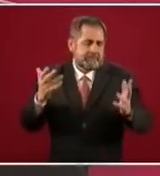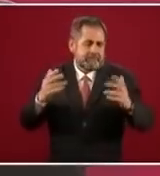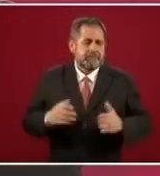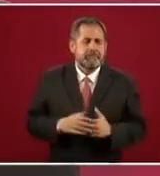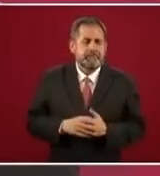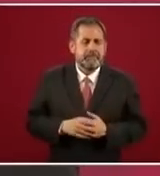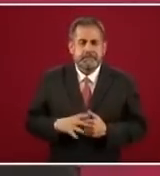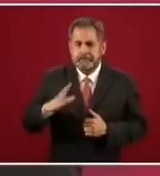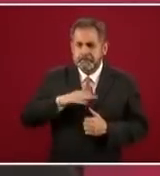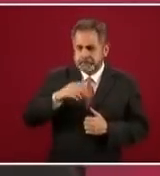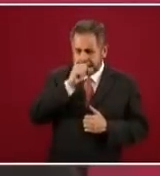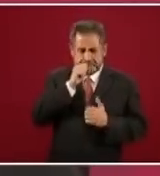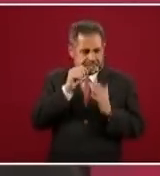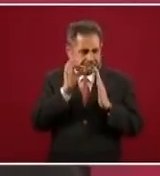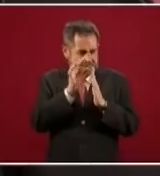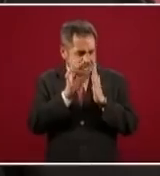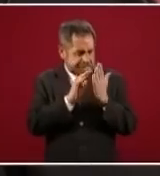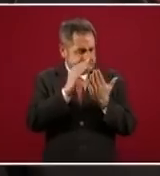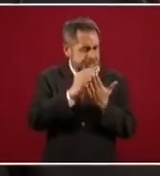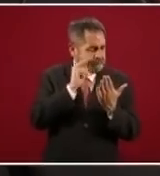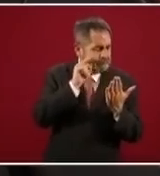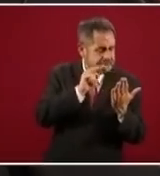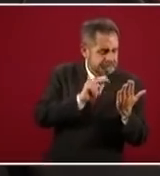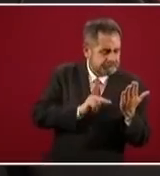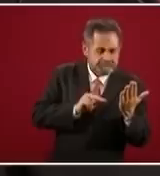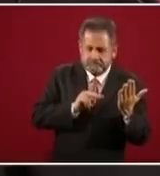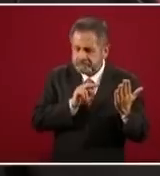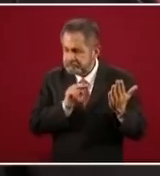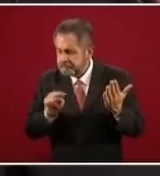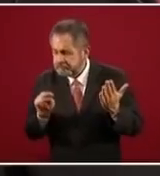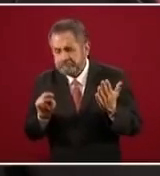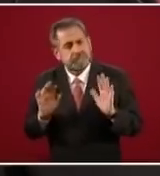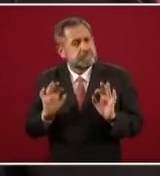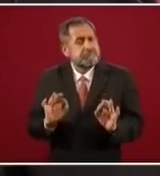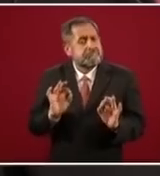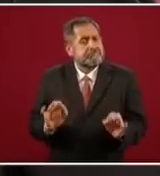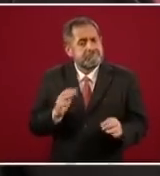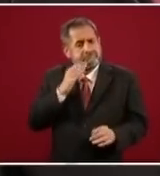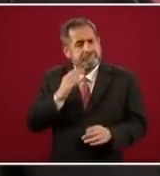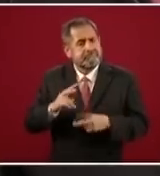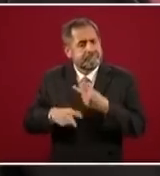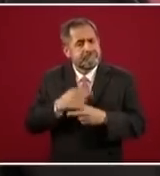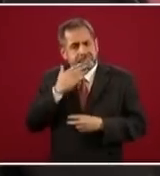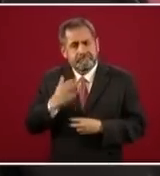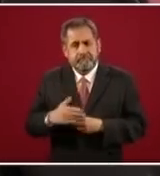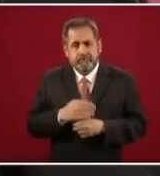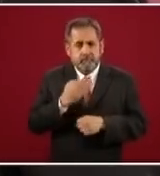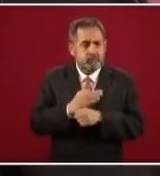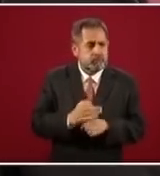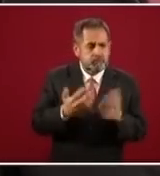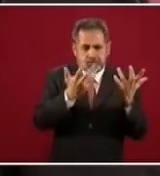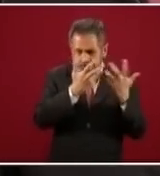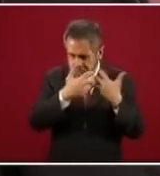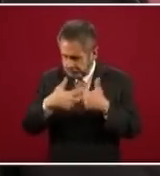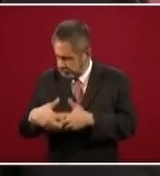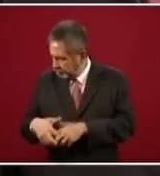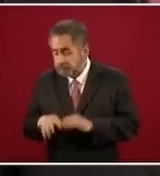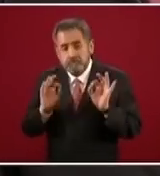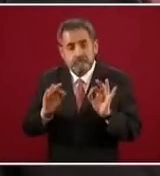Hay indicadores, pues, que se están alineando de manera favorable,